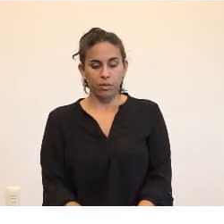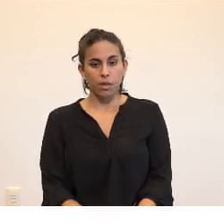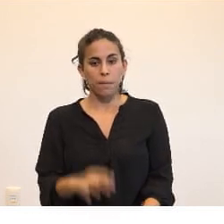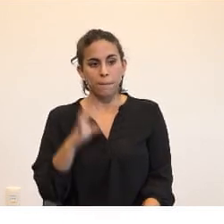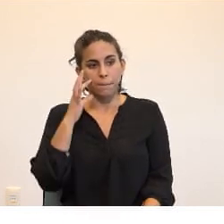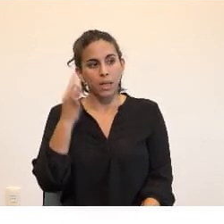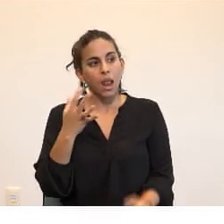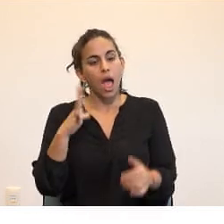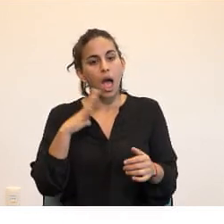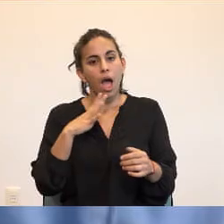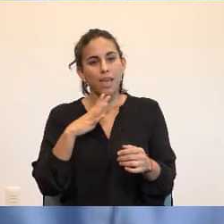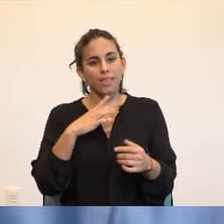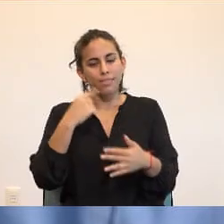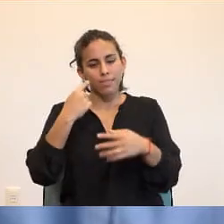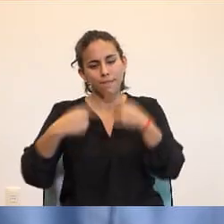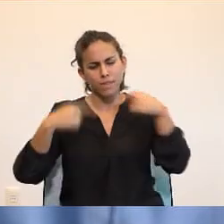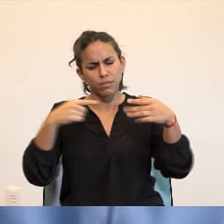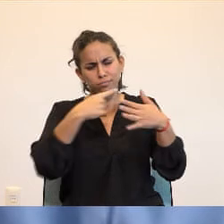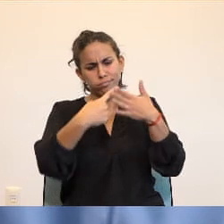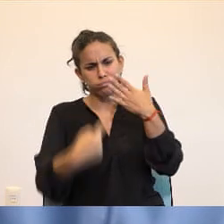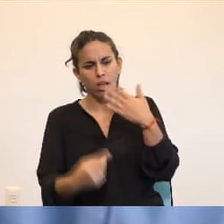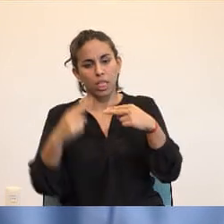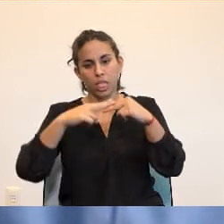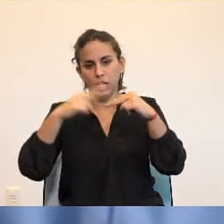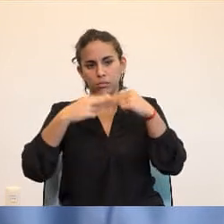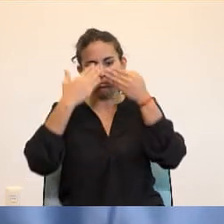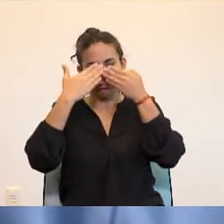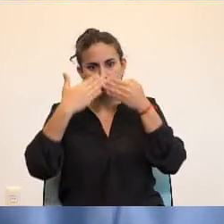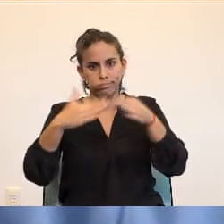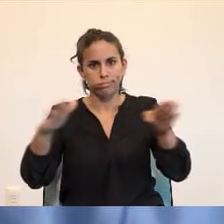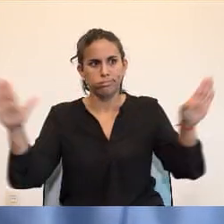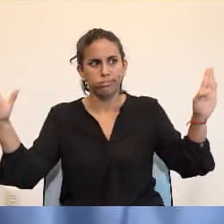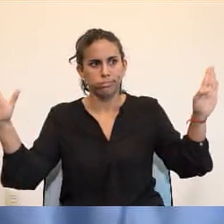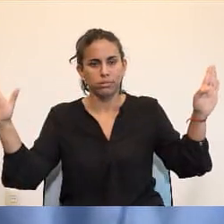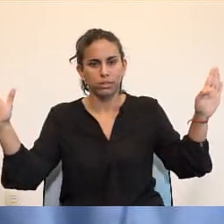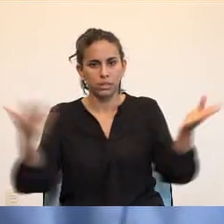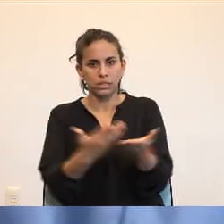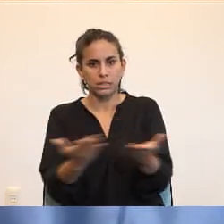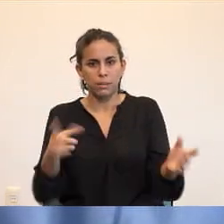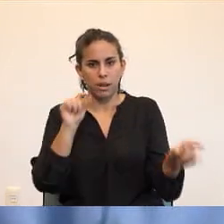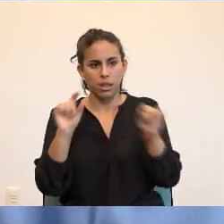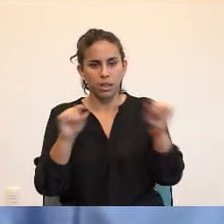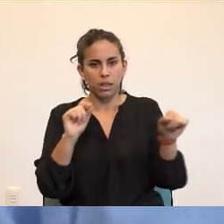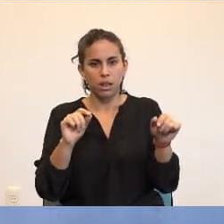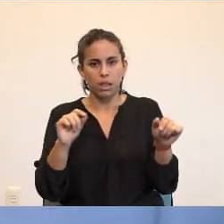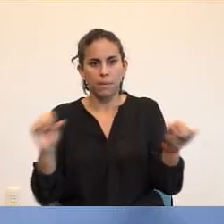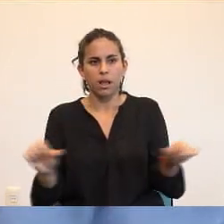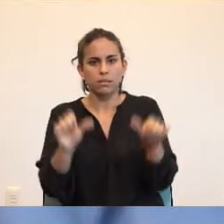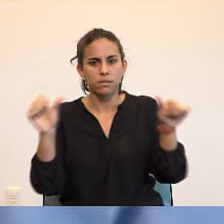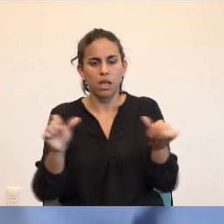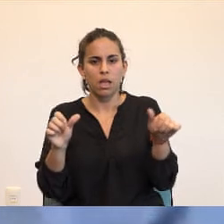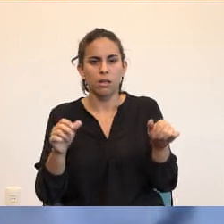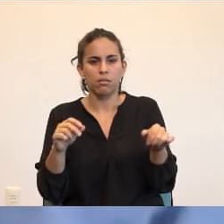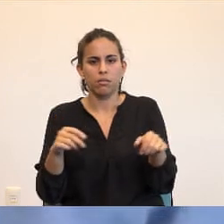Hay muchas opciones. Internet nos ha abierto un escenario prolífico a la hora de idear o diseñar